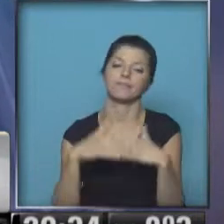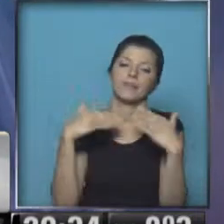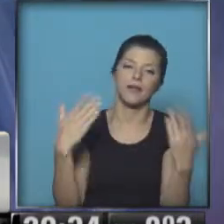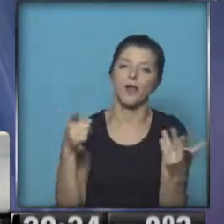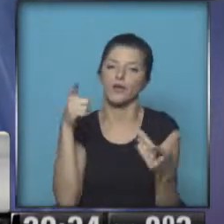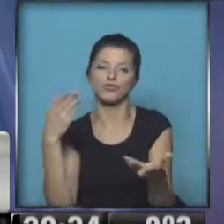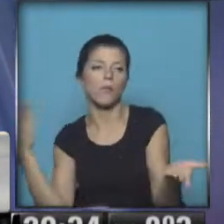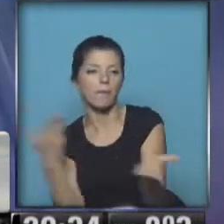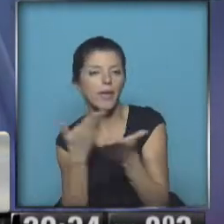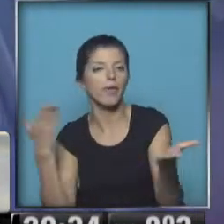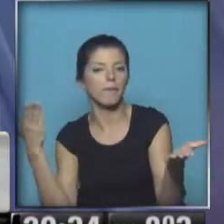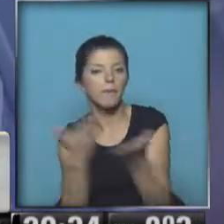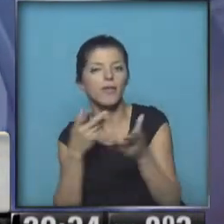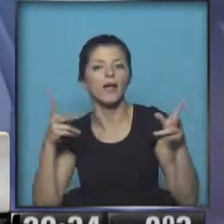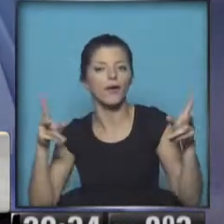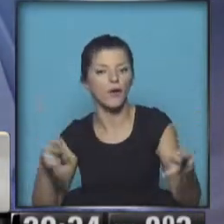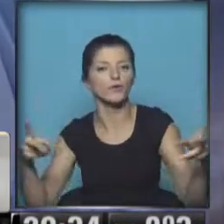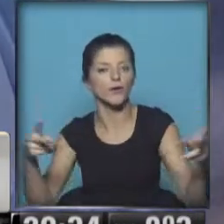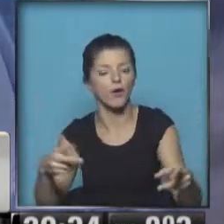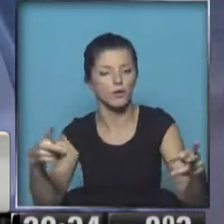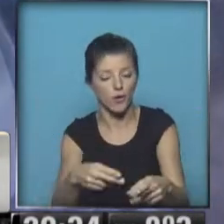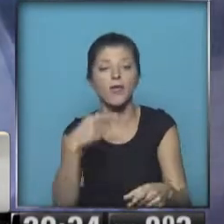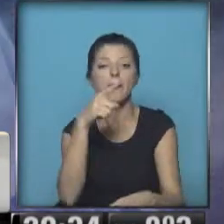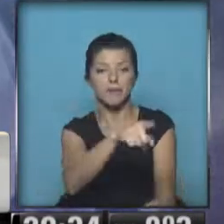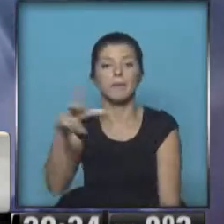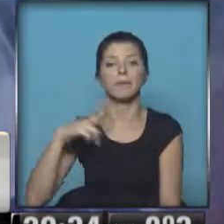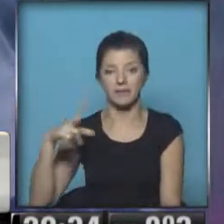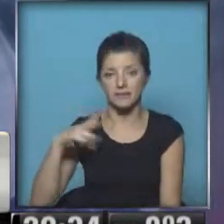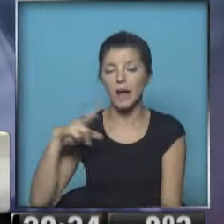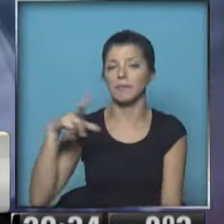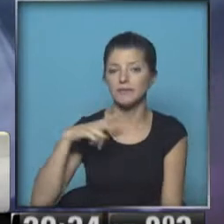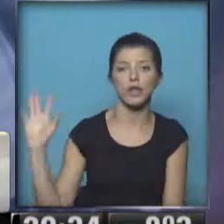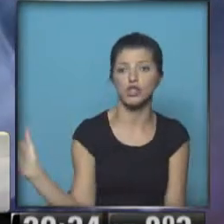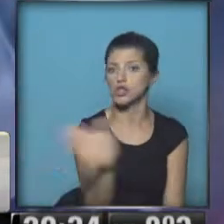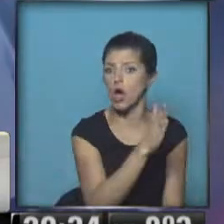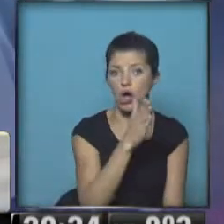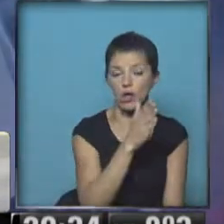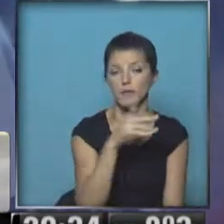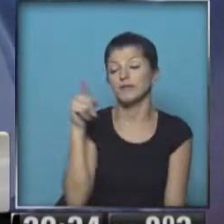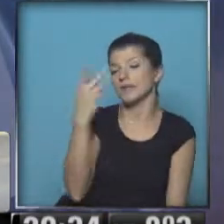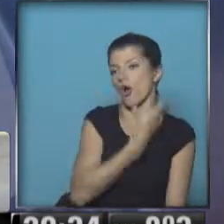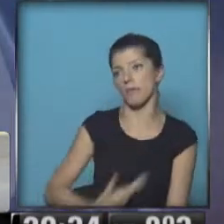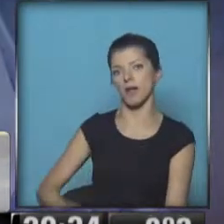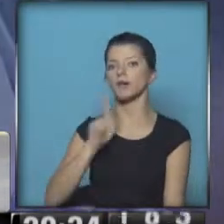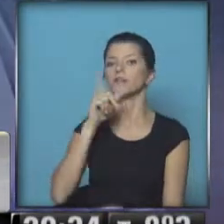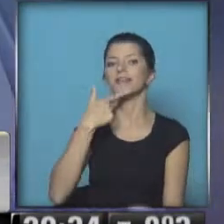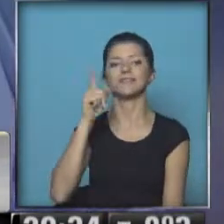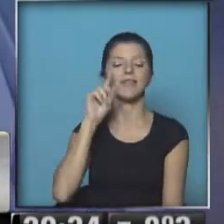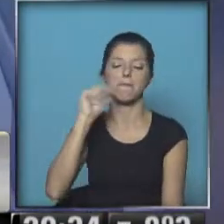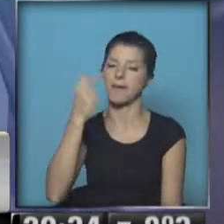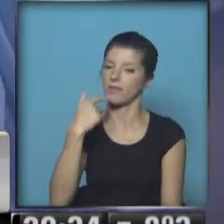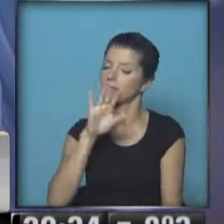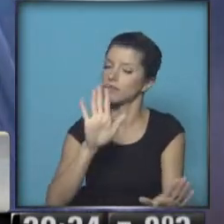piden más y más recortes, le piden que privaticen más prácticamente todo. El gobierno de Tsipras dice, bueno, podemos